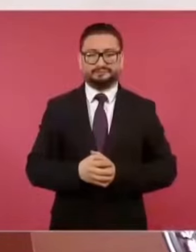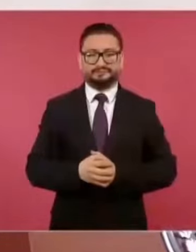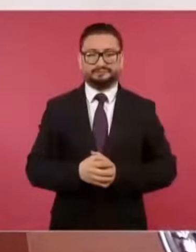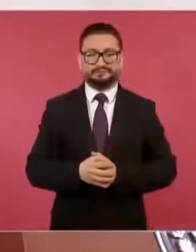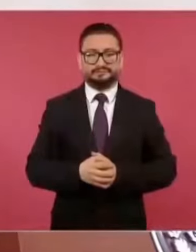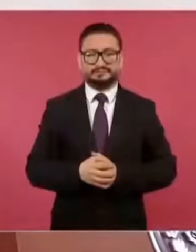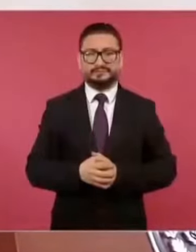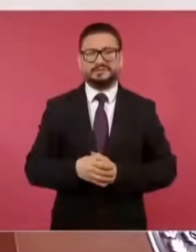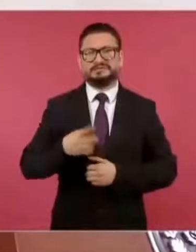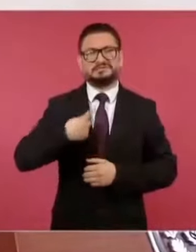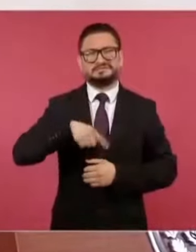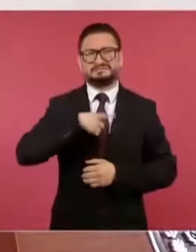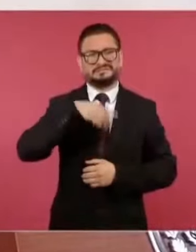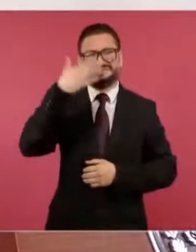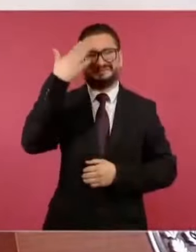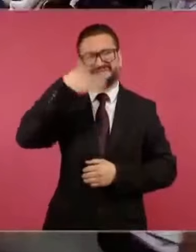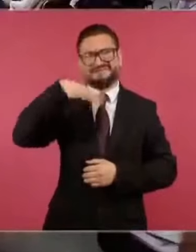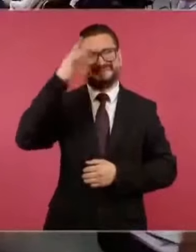Siempre,